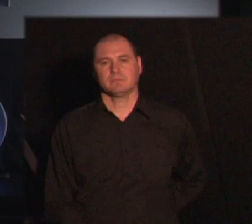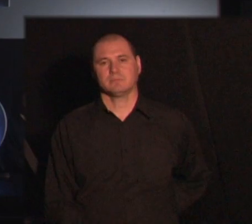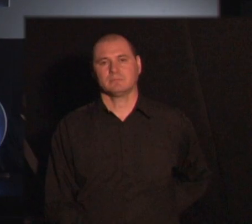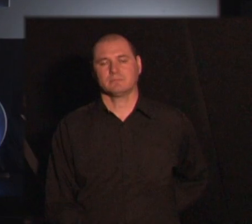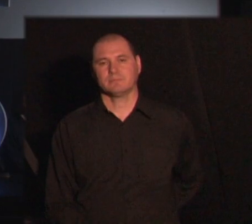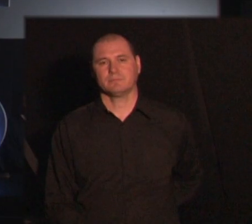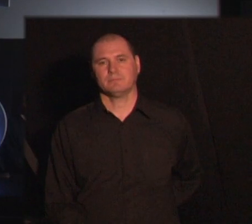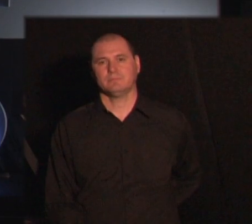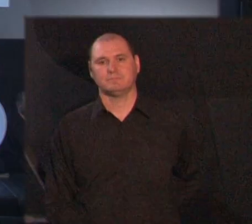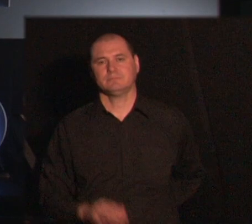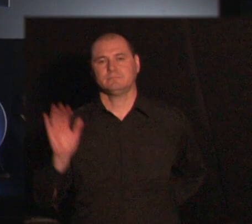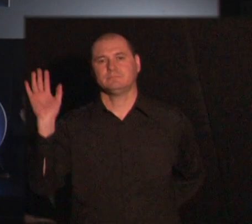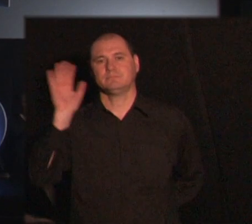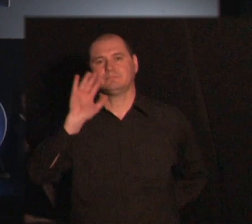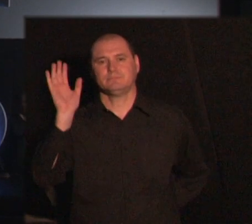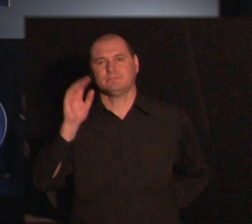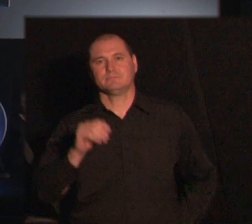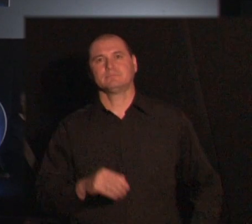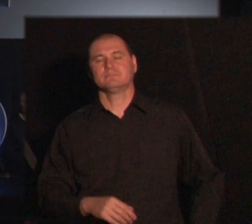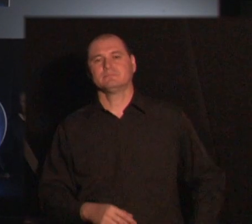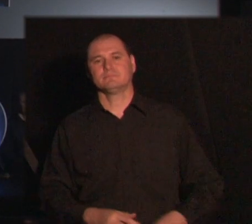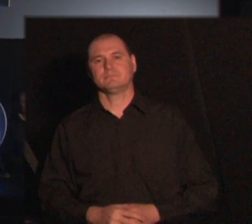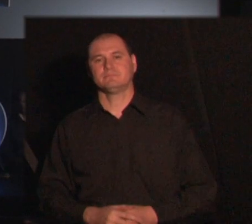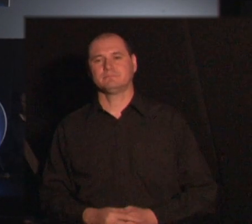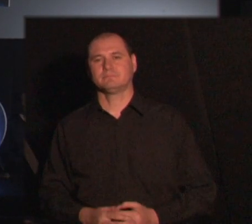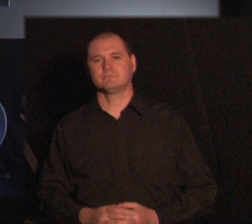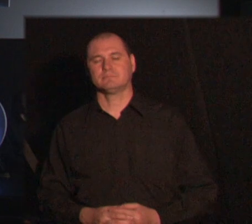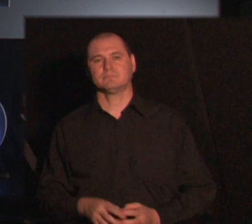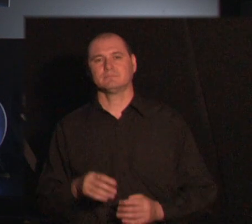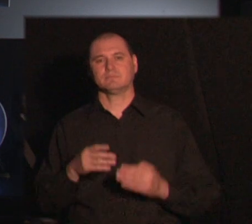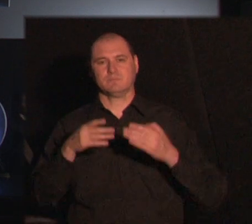Hola, Turco y Juan Pinoquille.